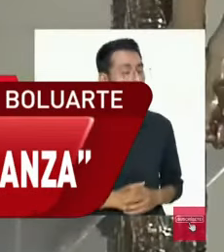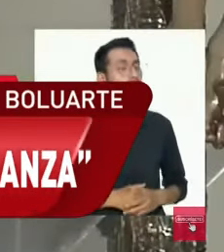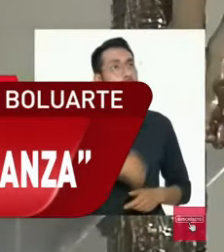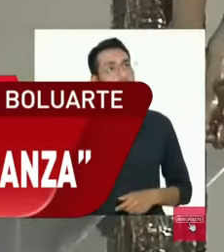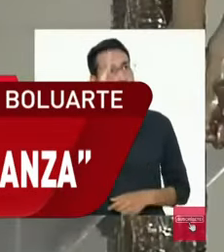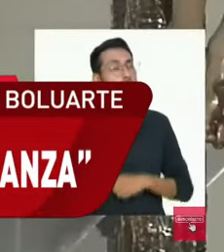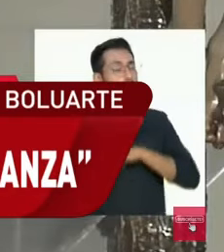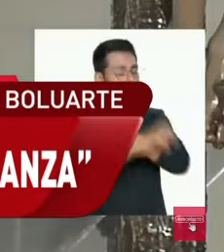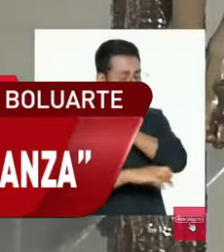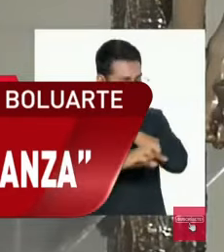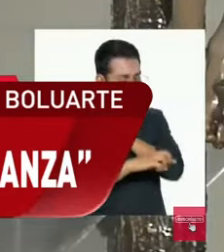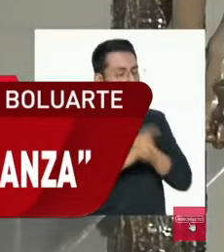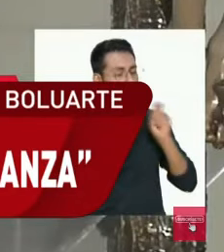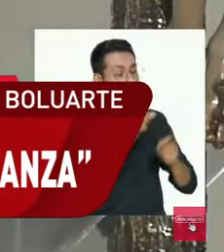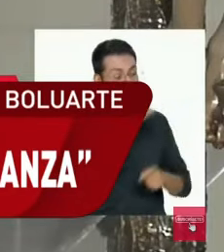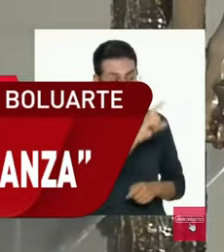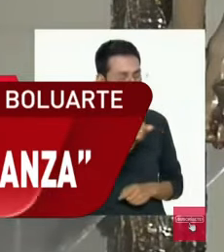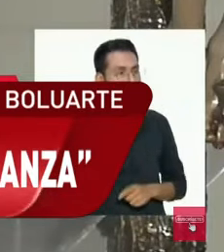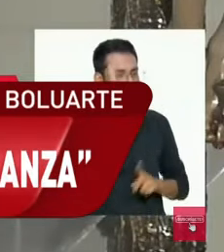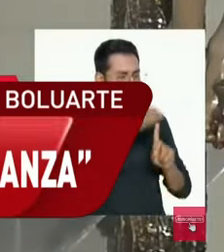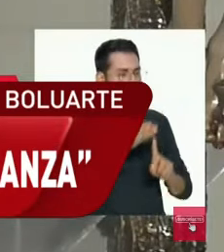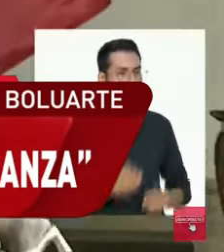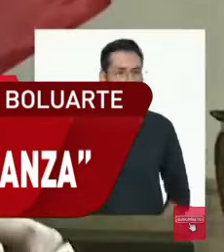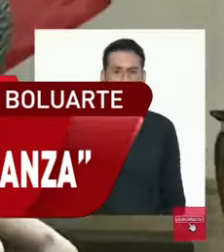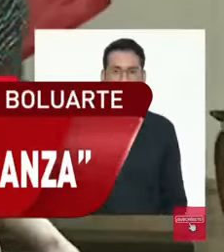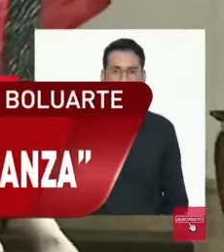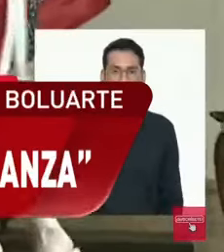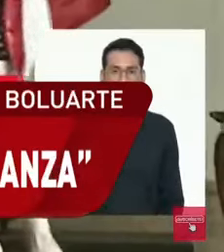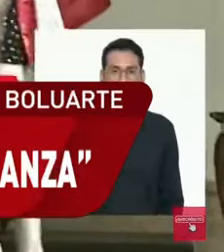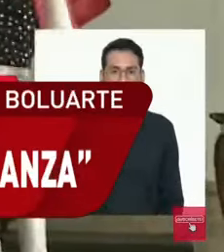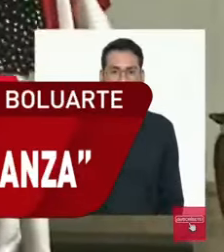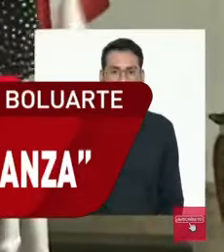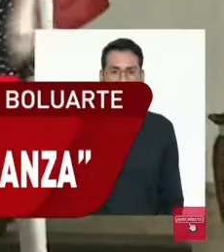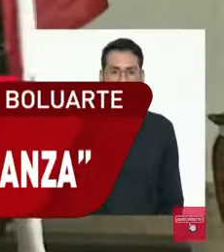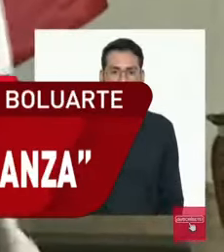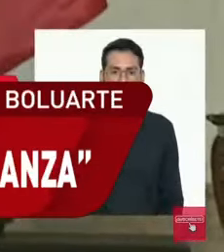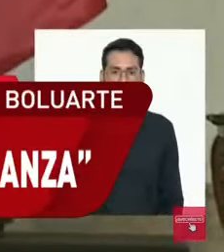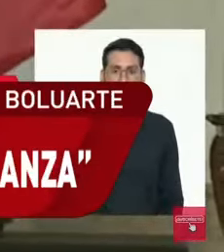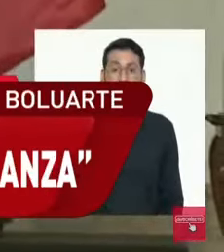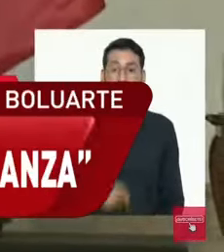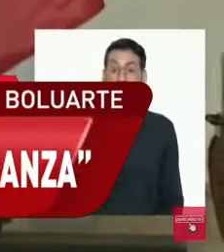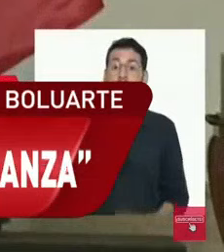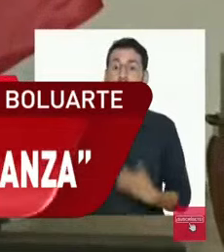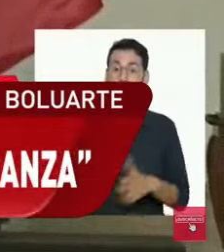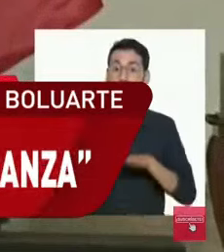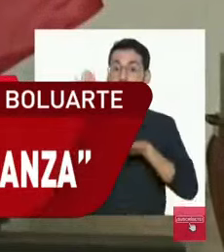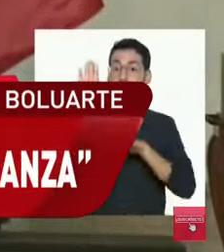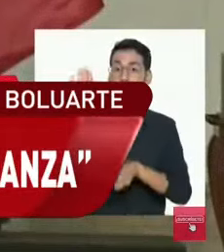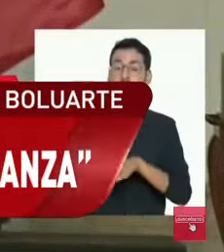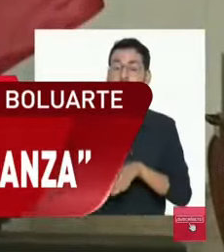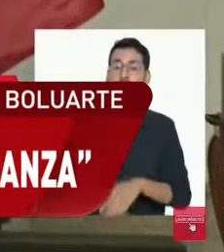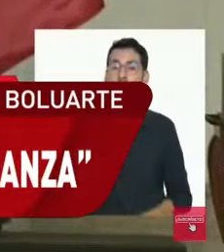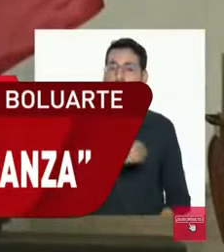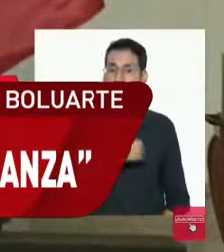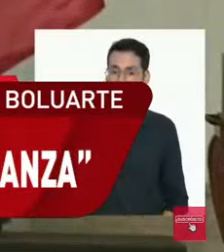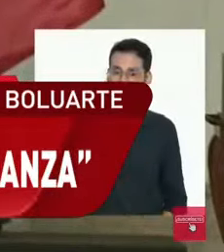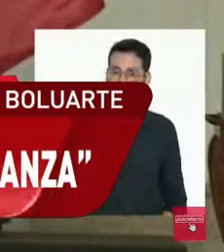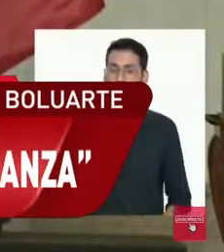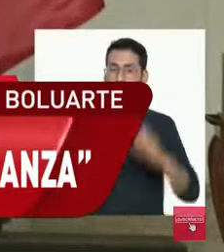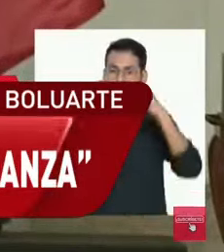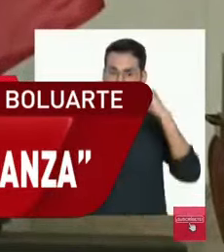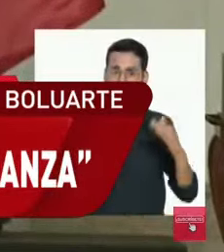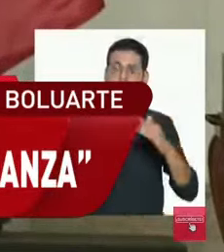es que no haya descartado que el expremier Alberto Otárola esté detrás de esto que ella considera